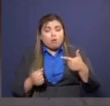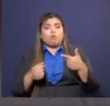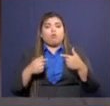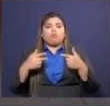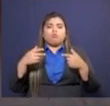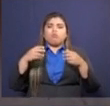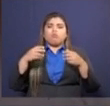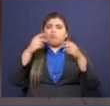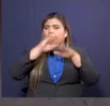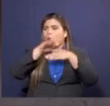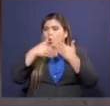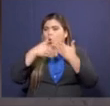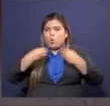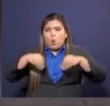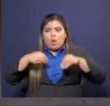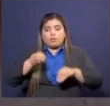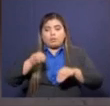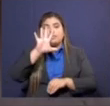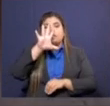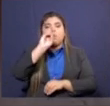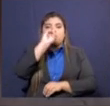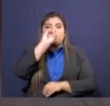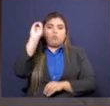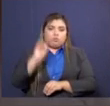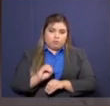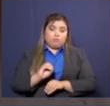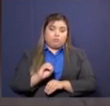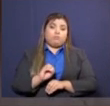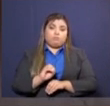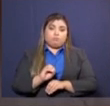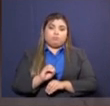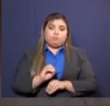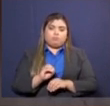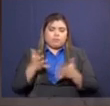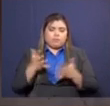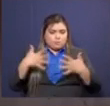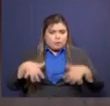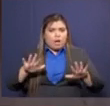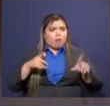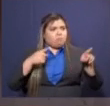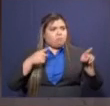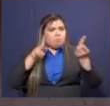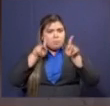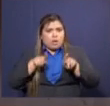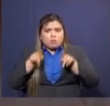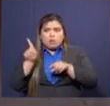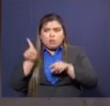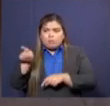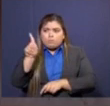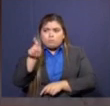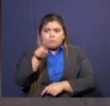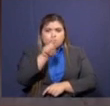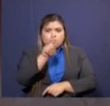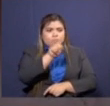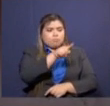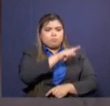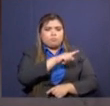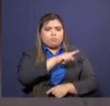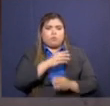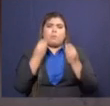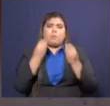representación en 50%. Somos ya varios que no hemos necesitado una